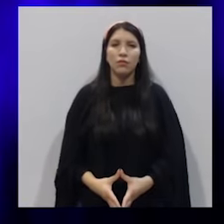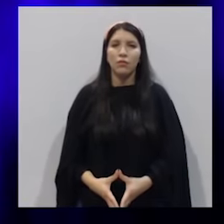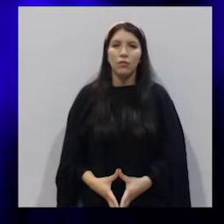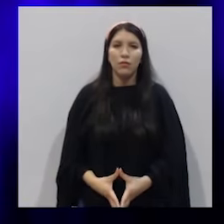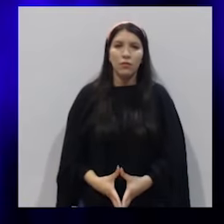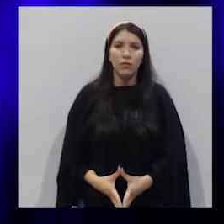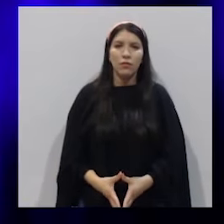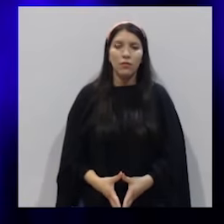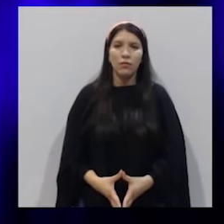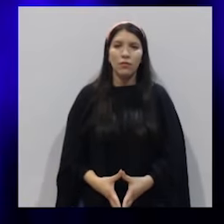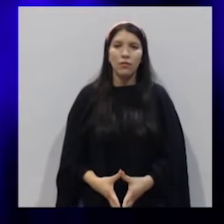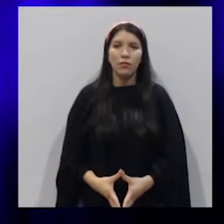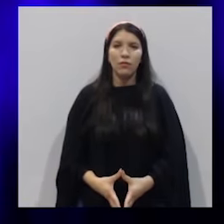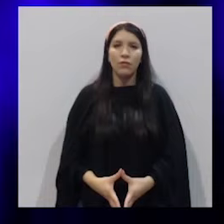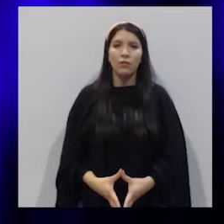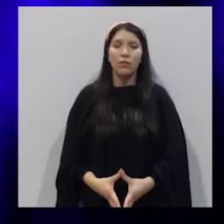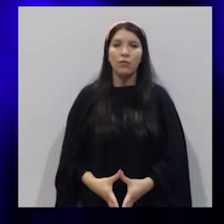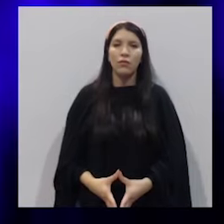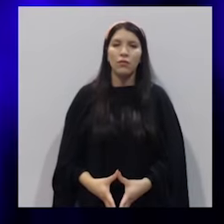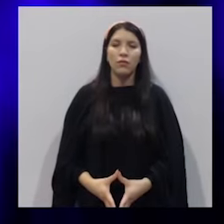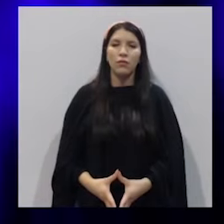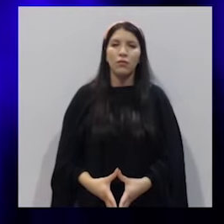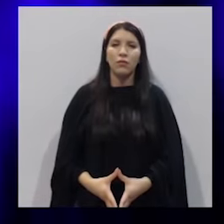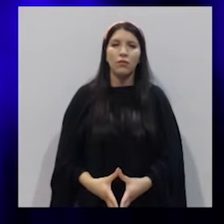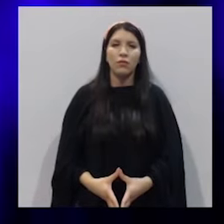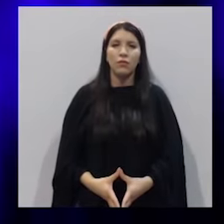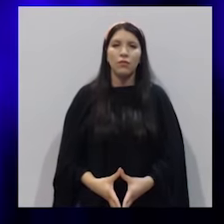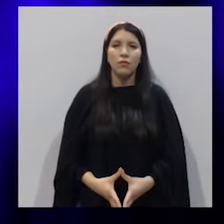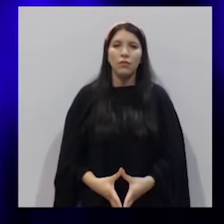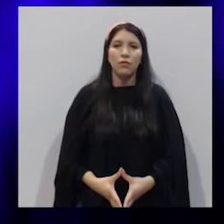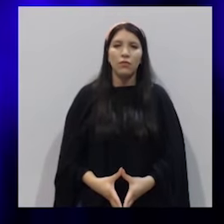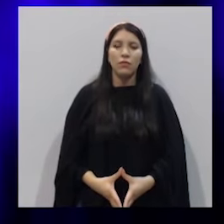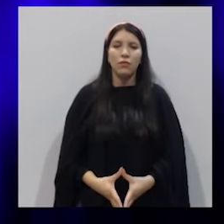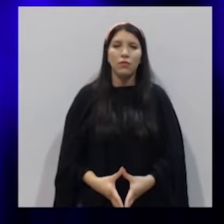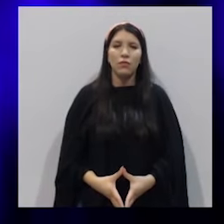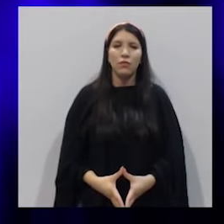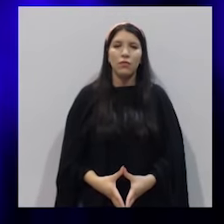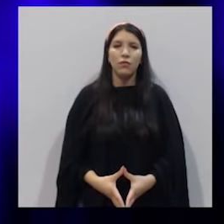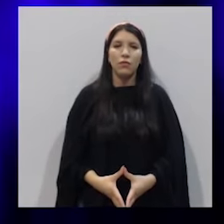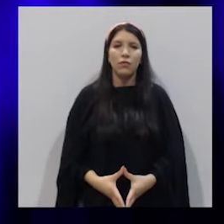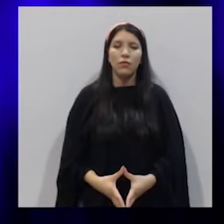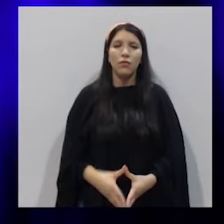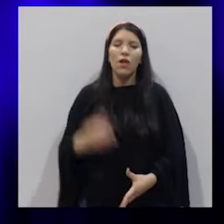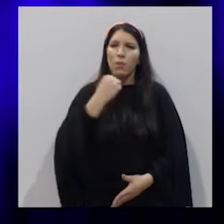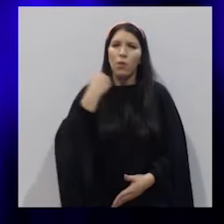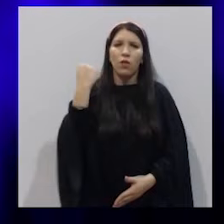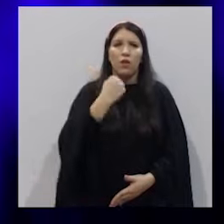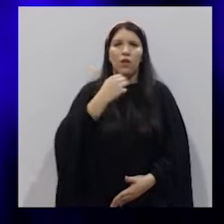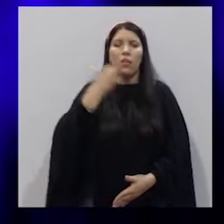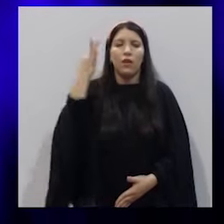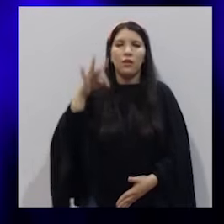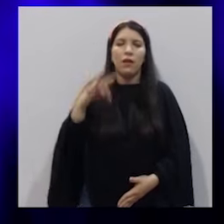que se convertían a cristo y luego tenían que crecer desarrollarse y obviamente el testimonio